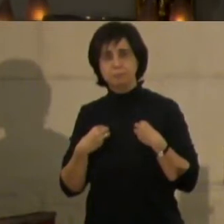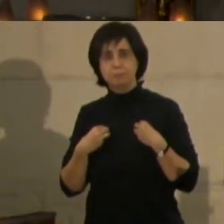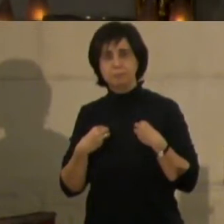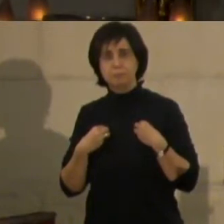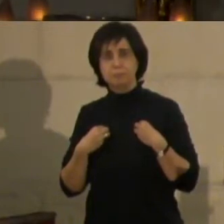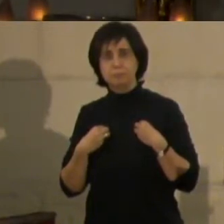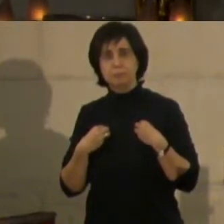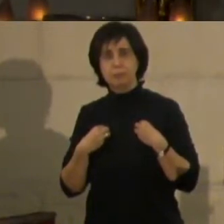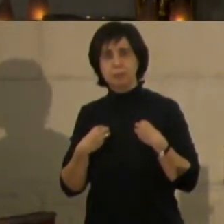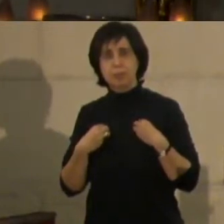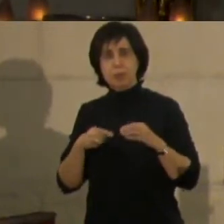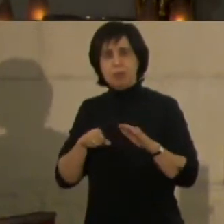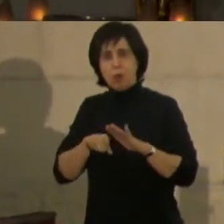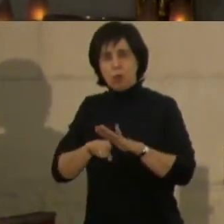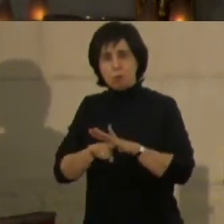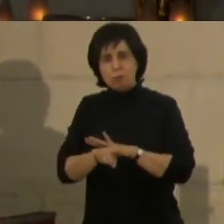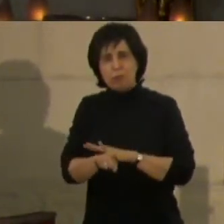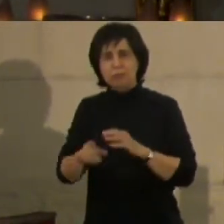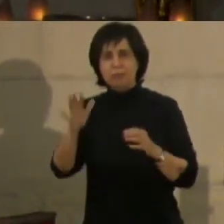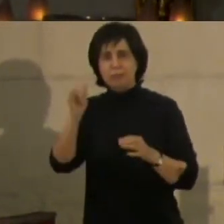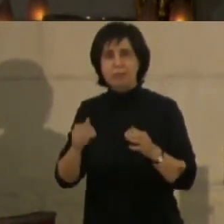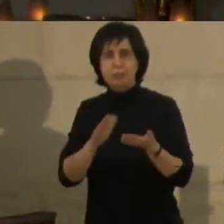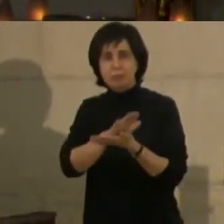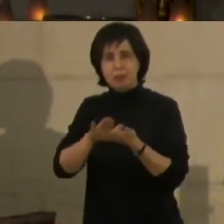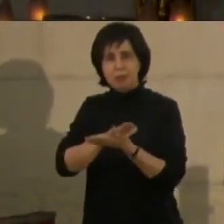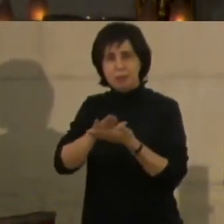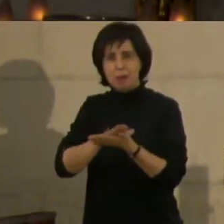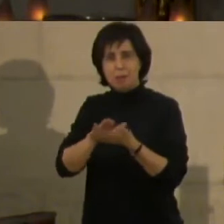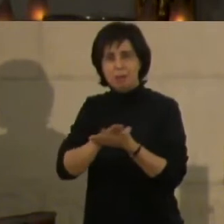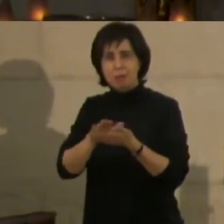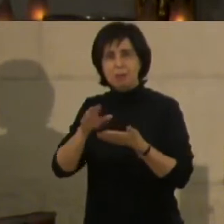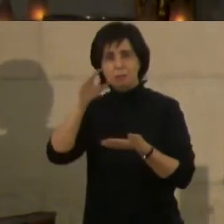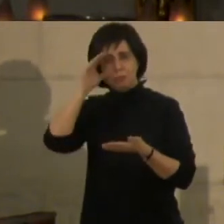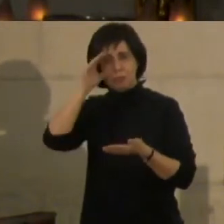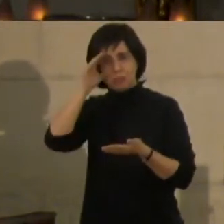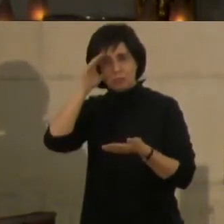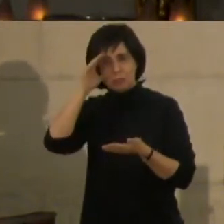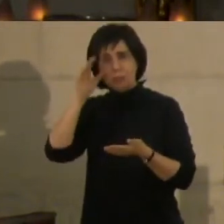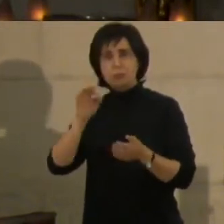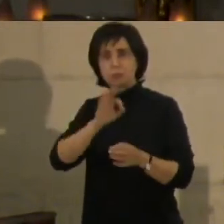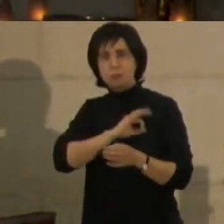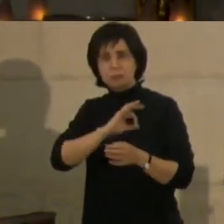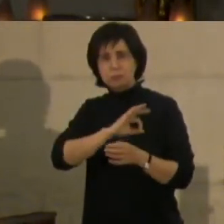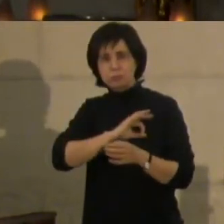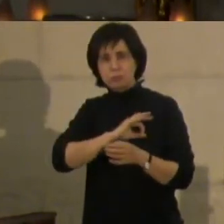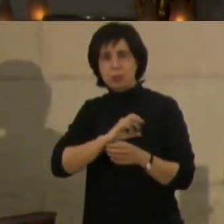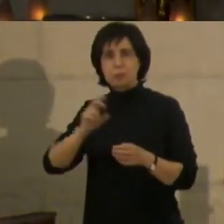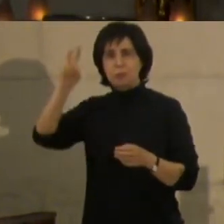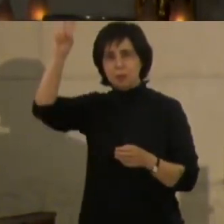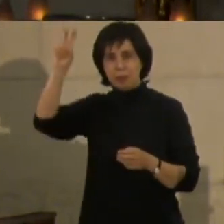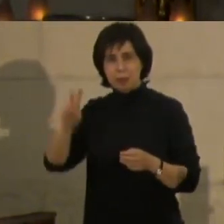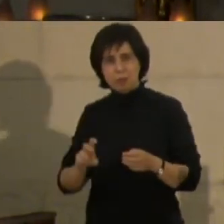¿Qué hondura tienen esas palabras que hemos escuchado cuando nos decía el Señor que Él no ha